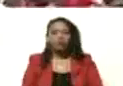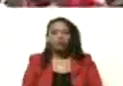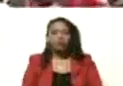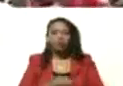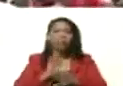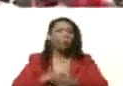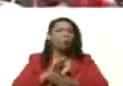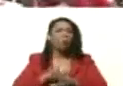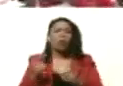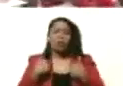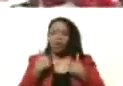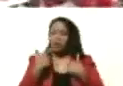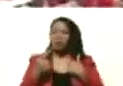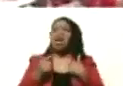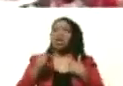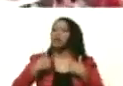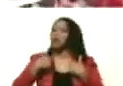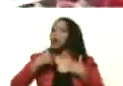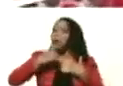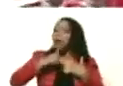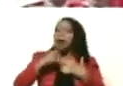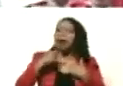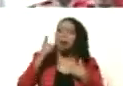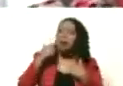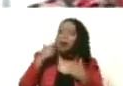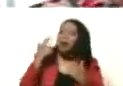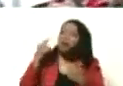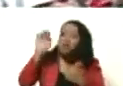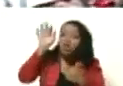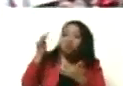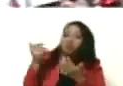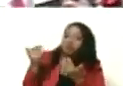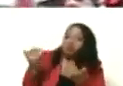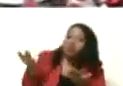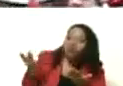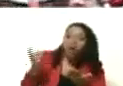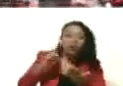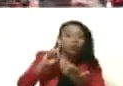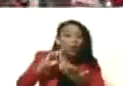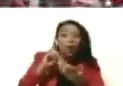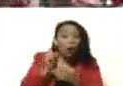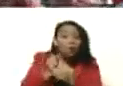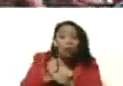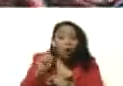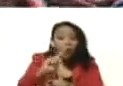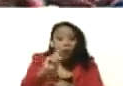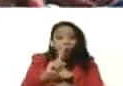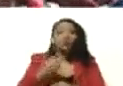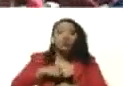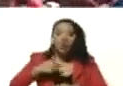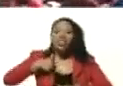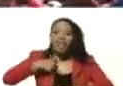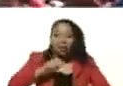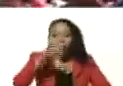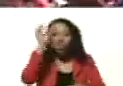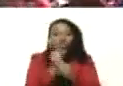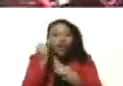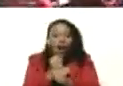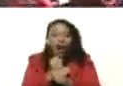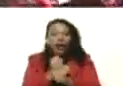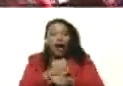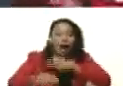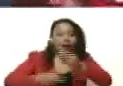Porque si uno dice, no, yo voy a resistir, yo voy a esperar a ver qué pasa. No, no se espera a ver qué pasa. Nosotros tenemos que provocar que pasen las cosas